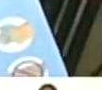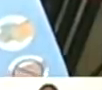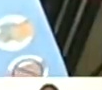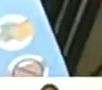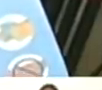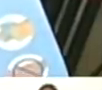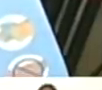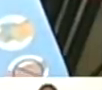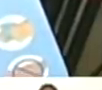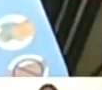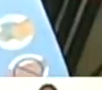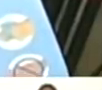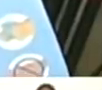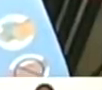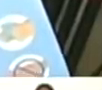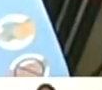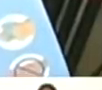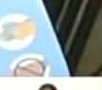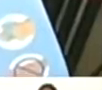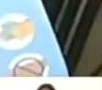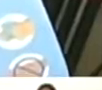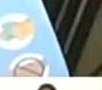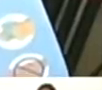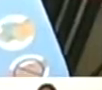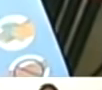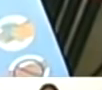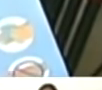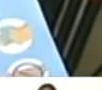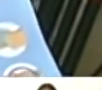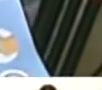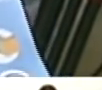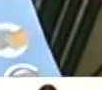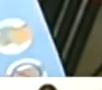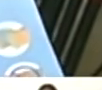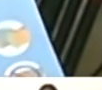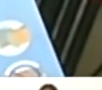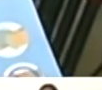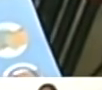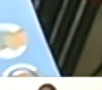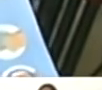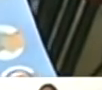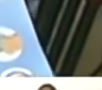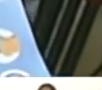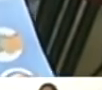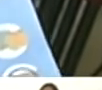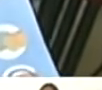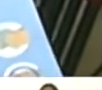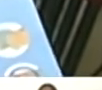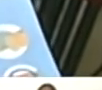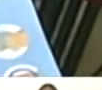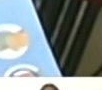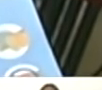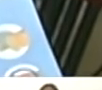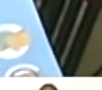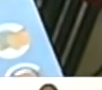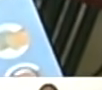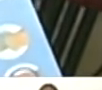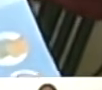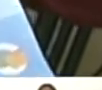alguien que lo tiene y presenta fiebre, tos o dificultad para respirar, busca atención médica de inmediato. No